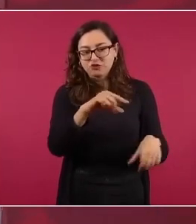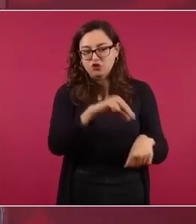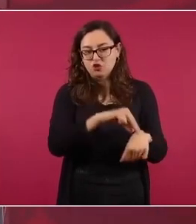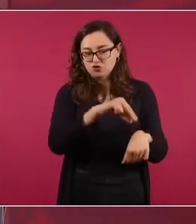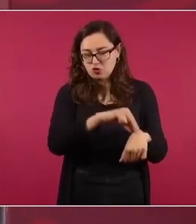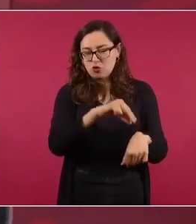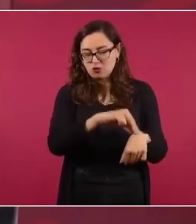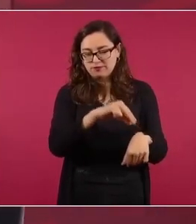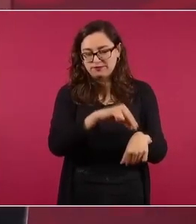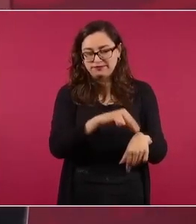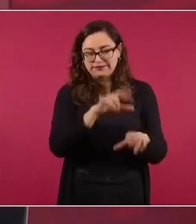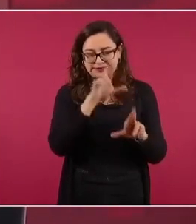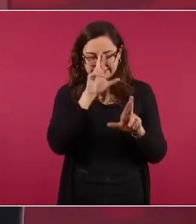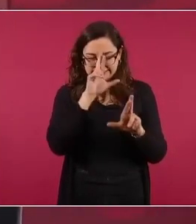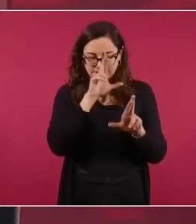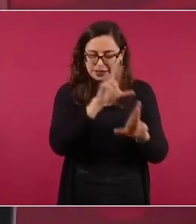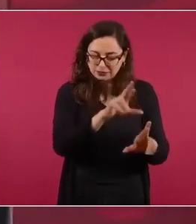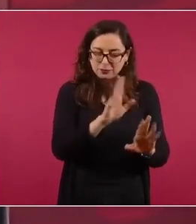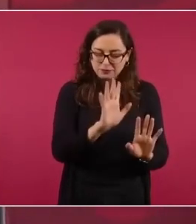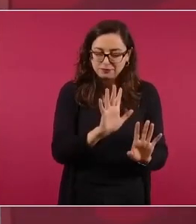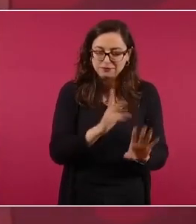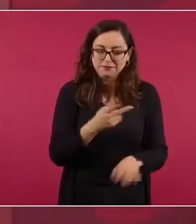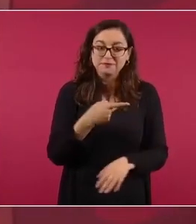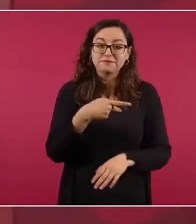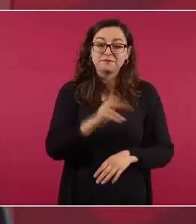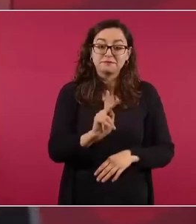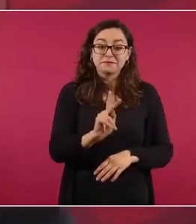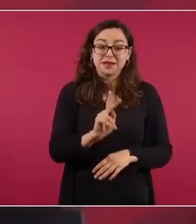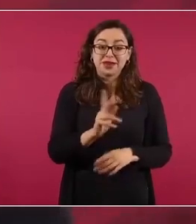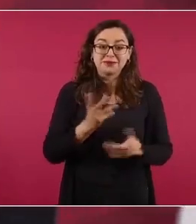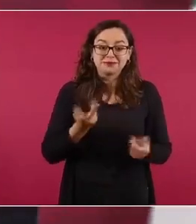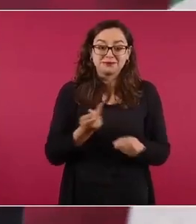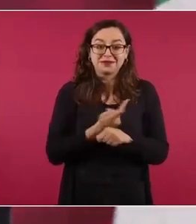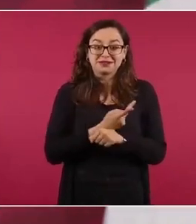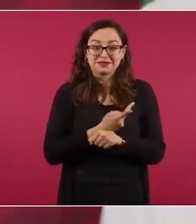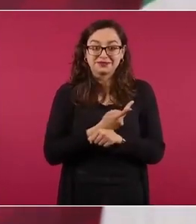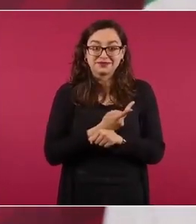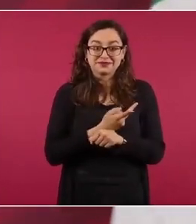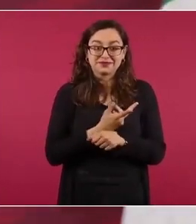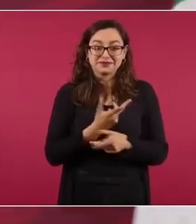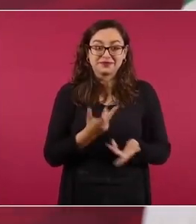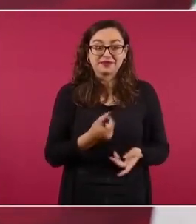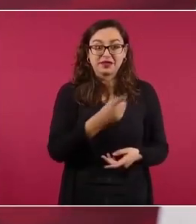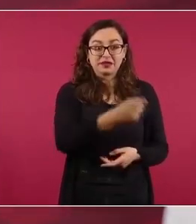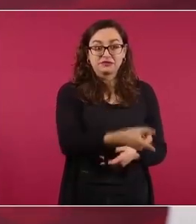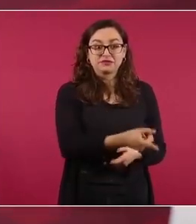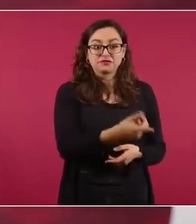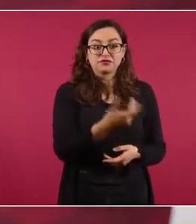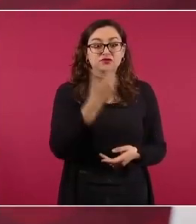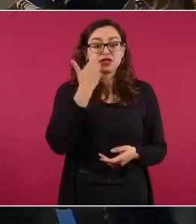pues lo que no quieren es que uno se muera